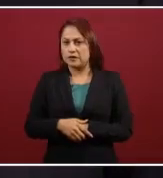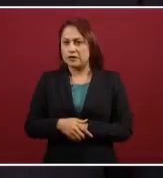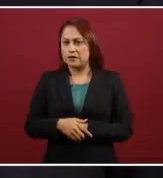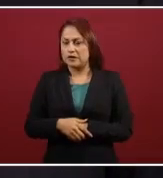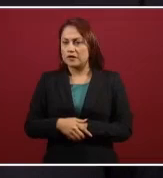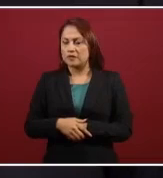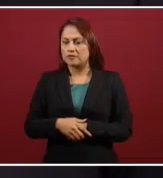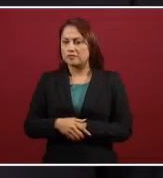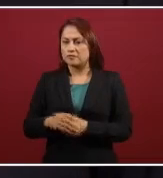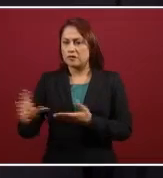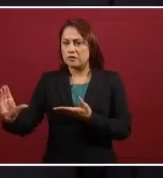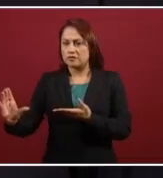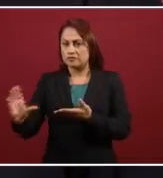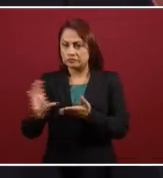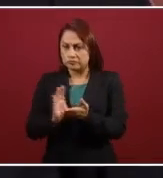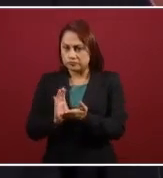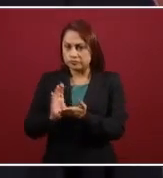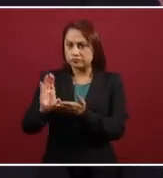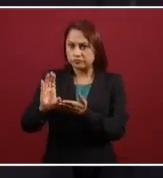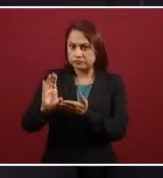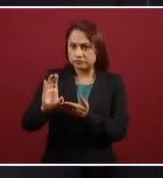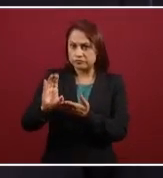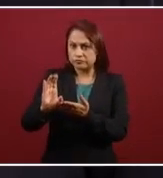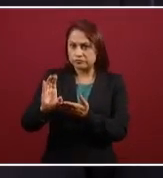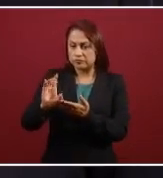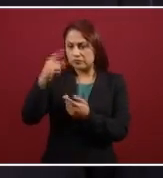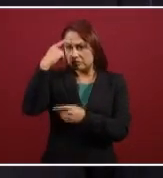otorgado a una empresa,